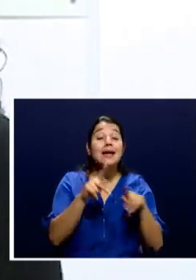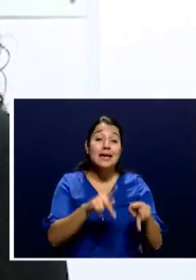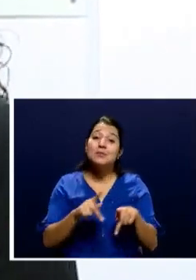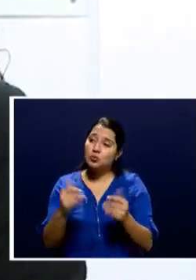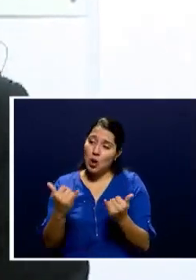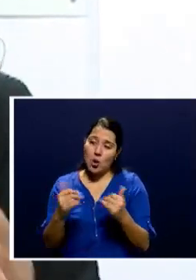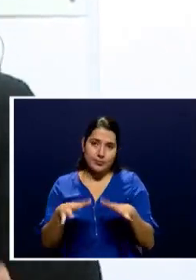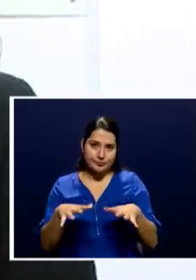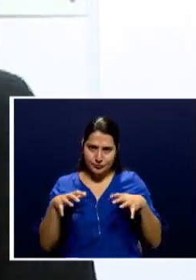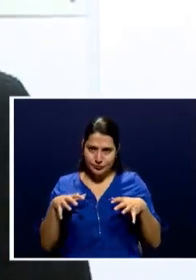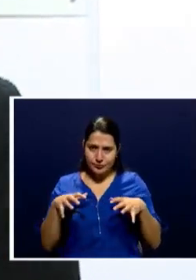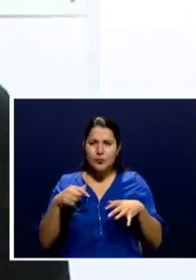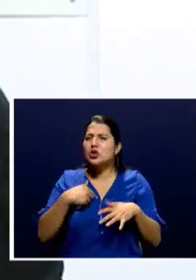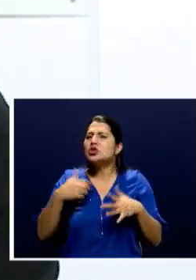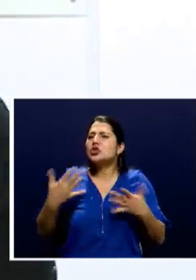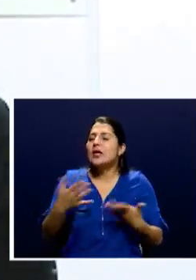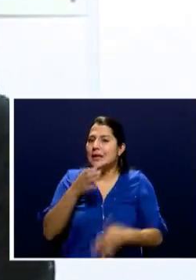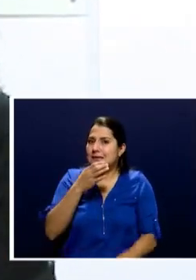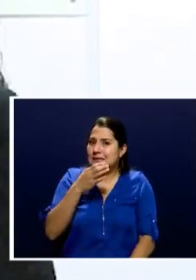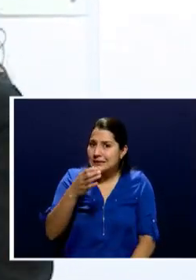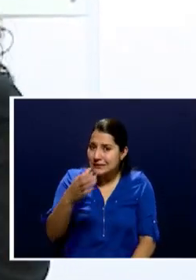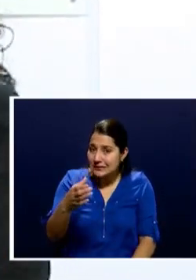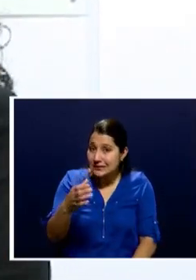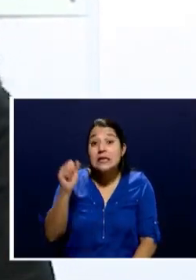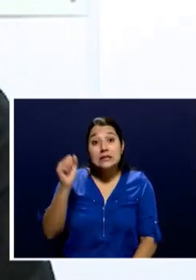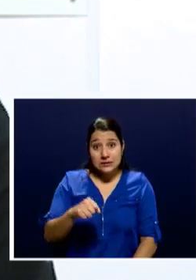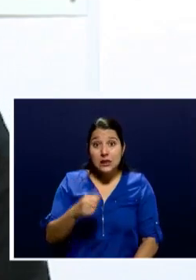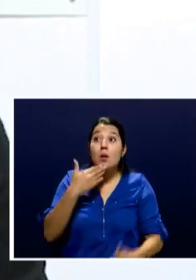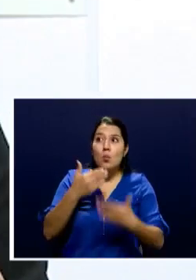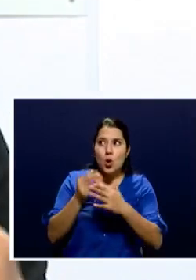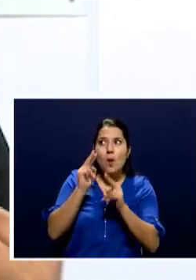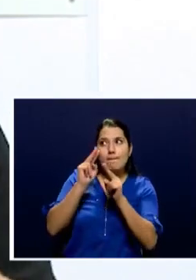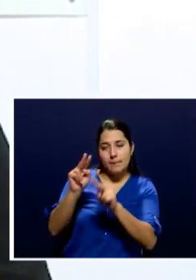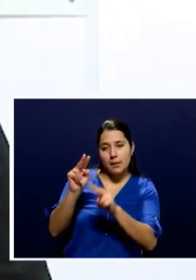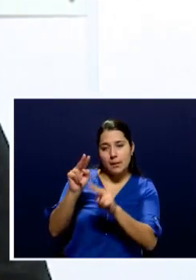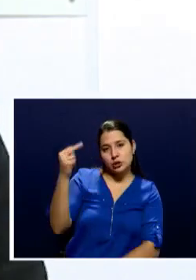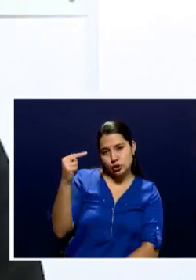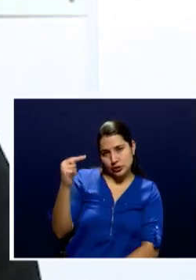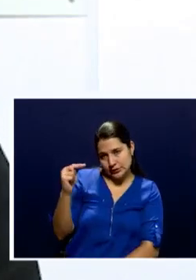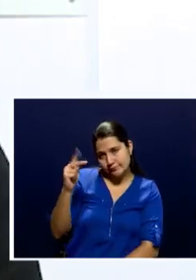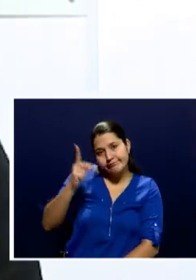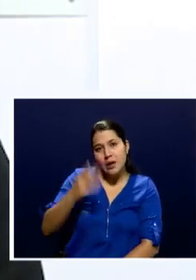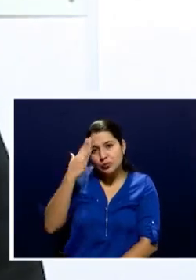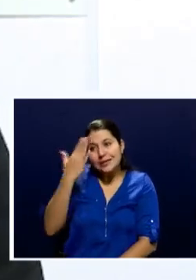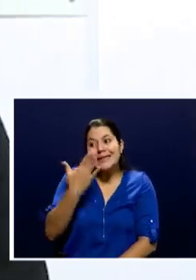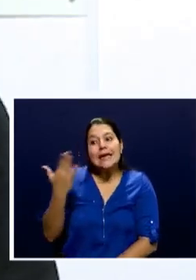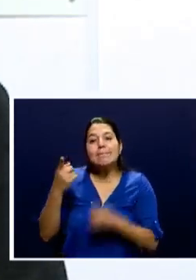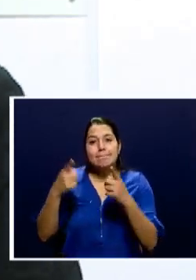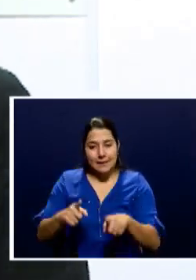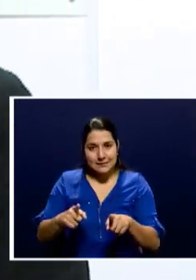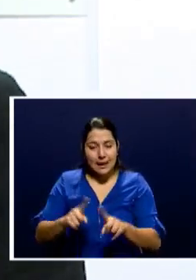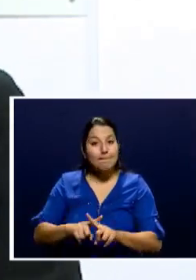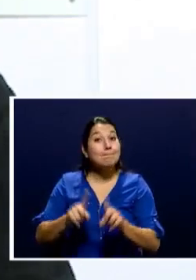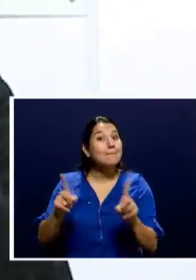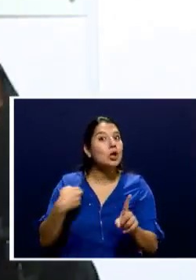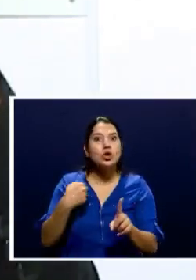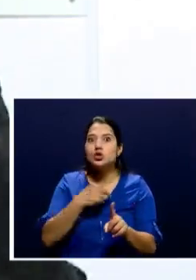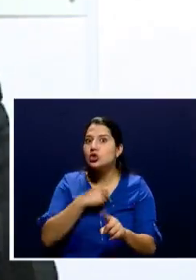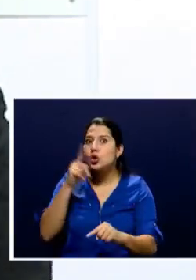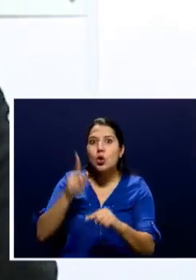bastante tensas. ¿Qué les recomiendo yo? Sí es bueno ver las noticias, por supuesto, tenemos que saber qué es lo que está pasando en el mundo, pero no podemos